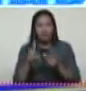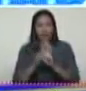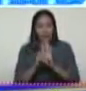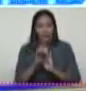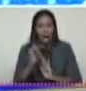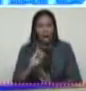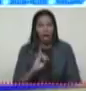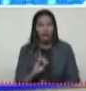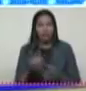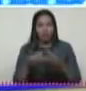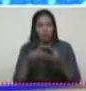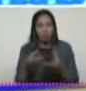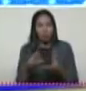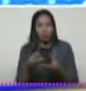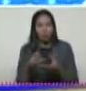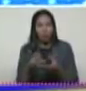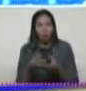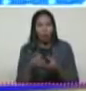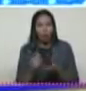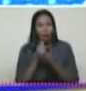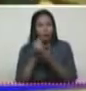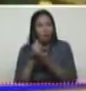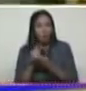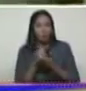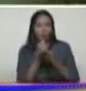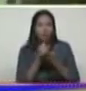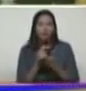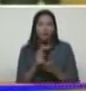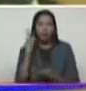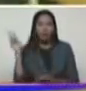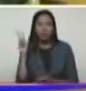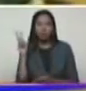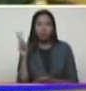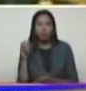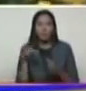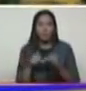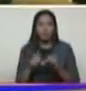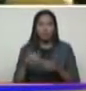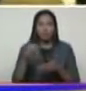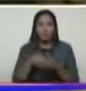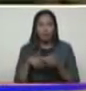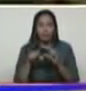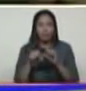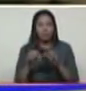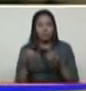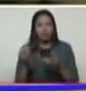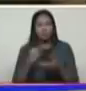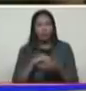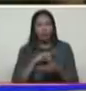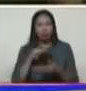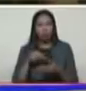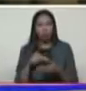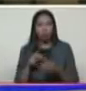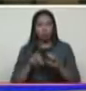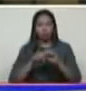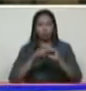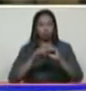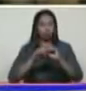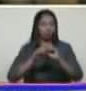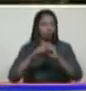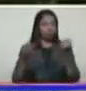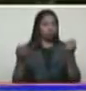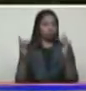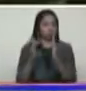legalmente nuestra embajada, para protegerla, para mantenerla, dado que nosotros rompimos todas